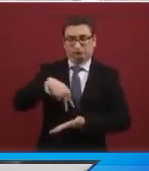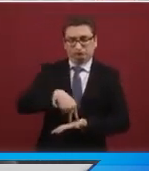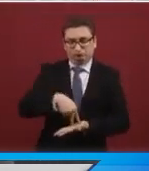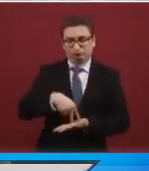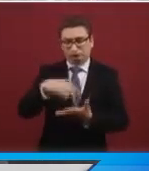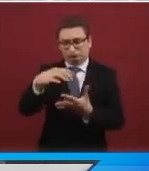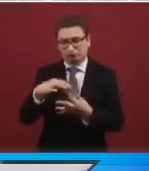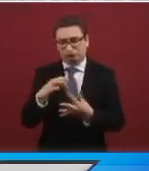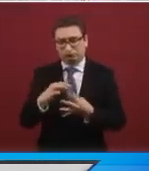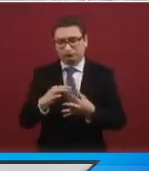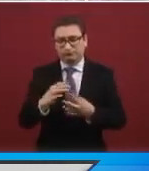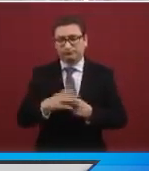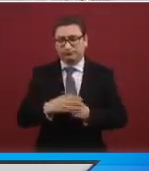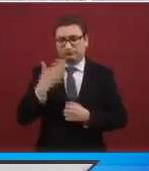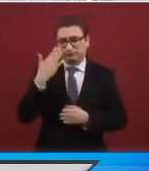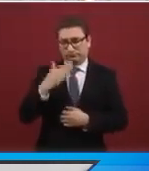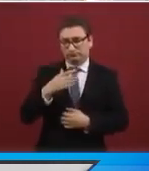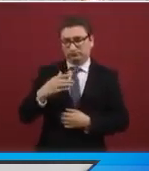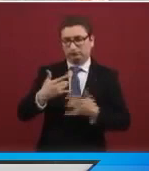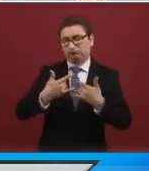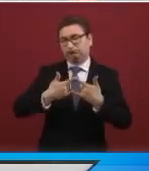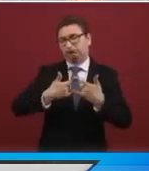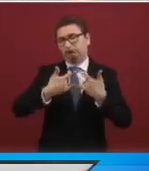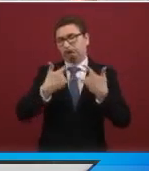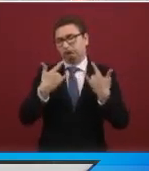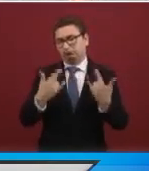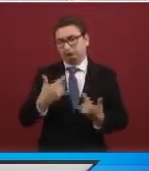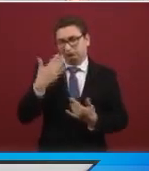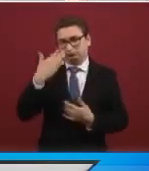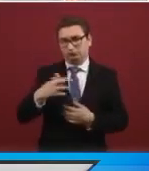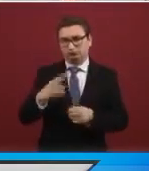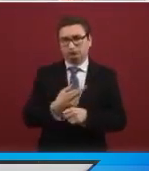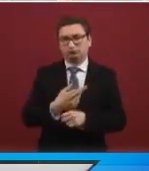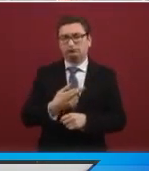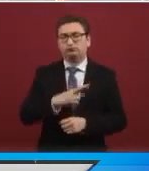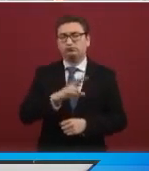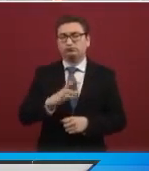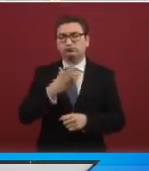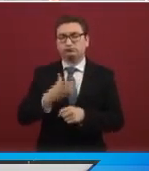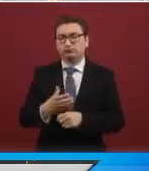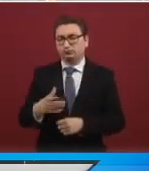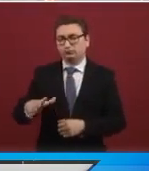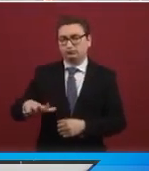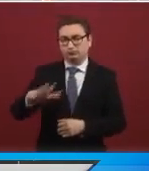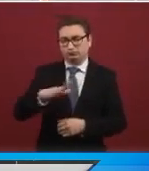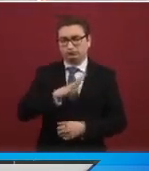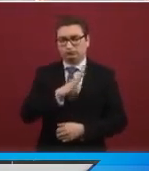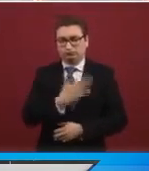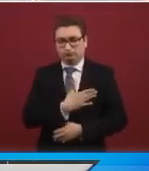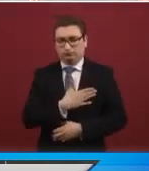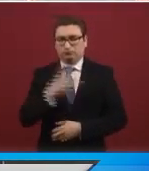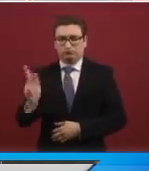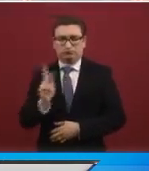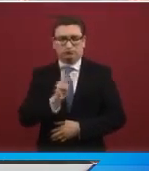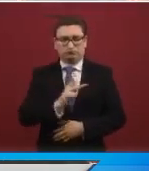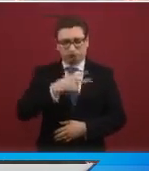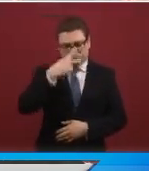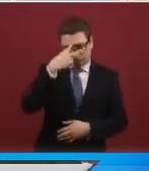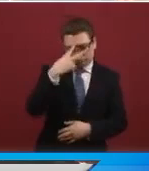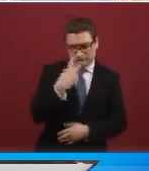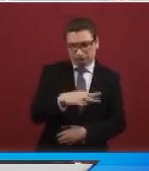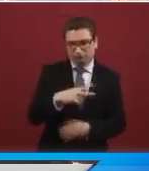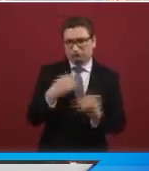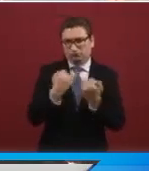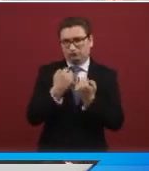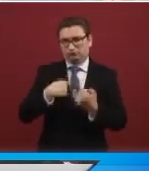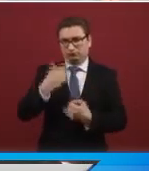solidaridad y generosidad y encuentro con el pueblo español, y en especial con las causas libertarias de España, recuerda los compromisos principales de la diplomacia